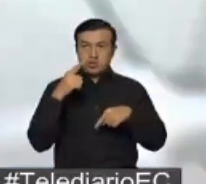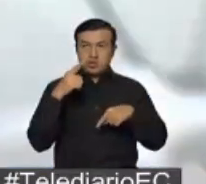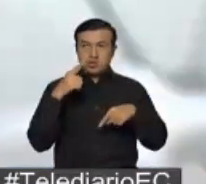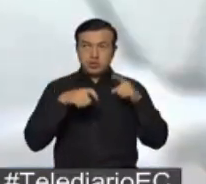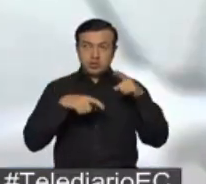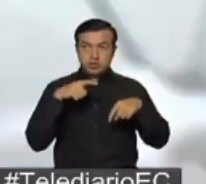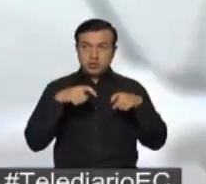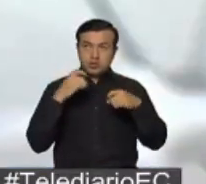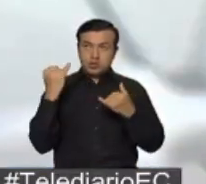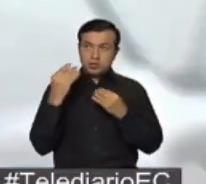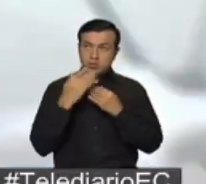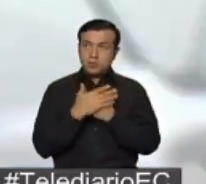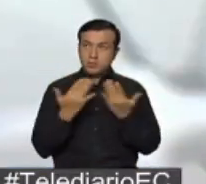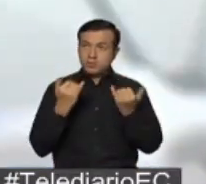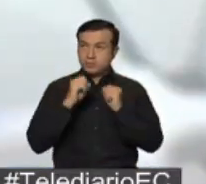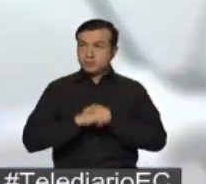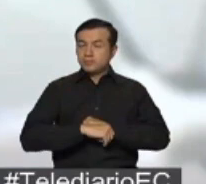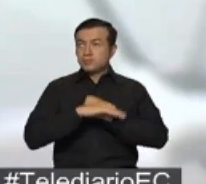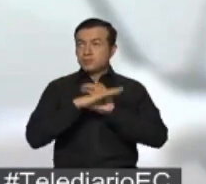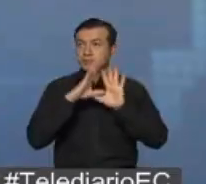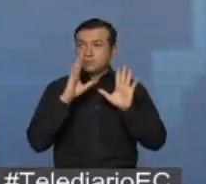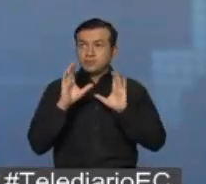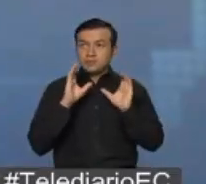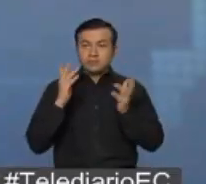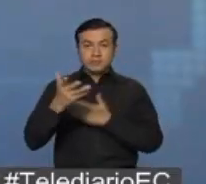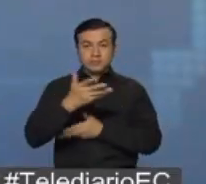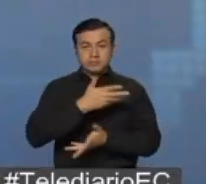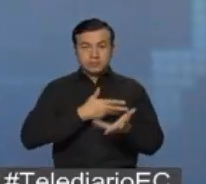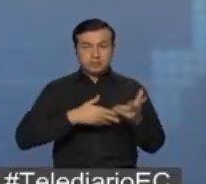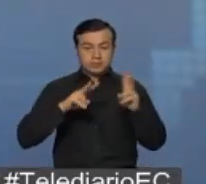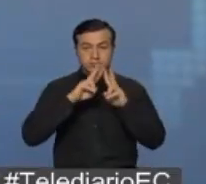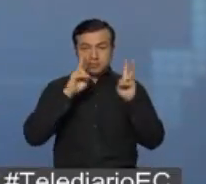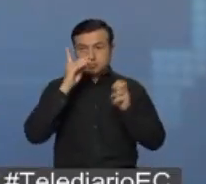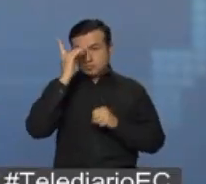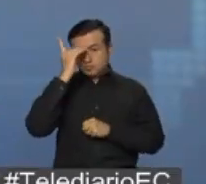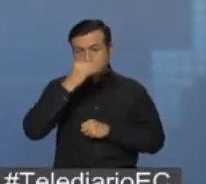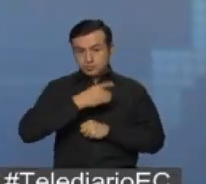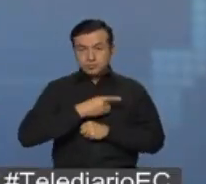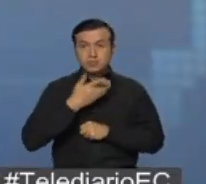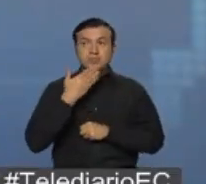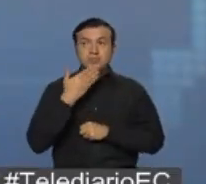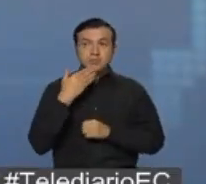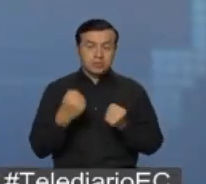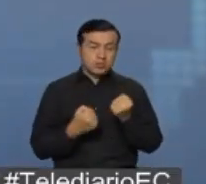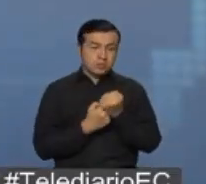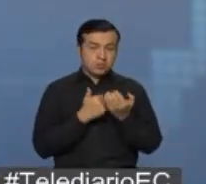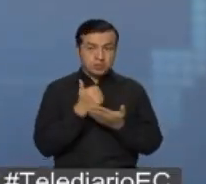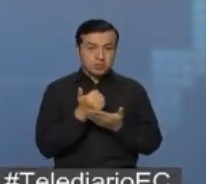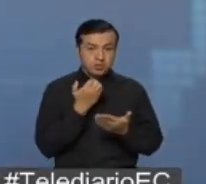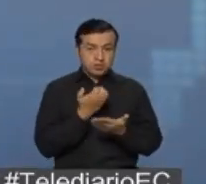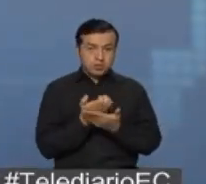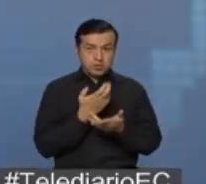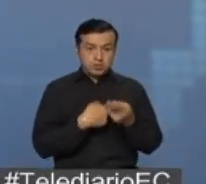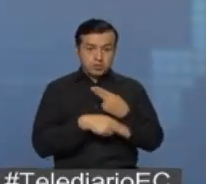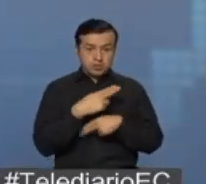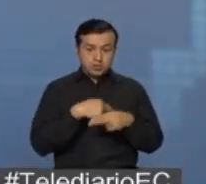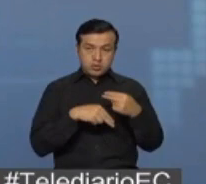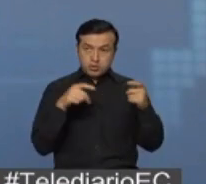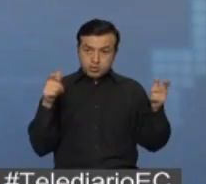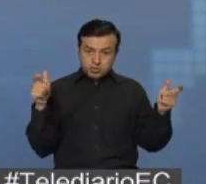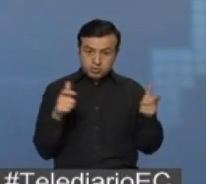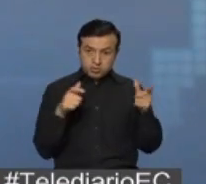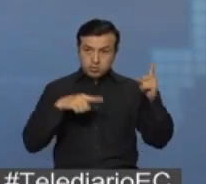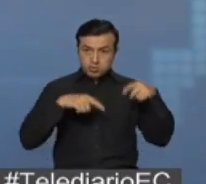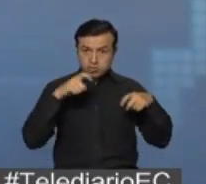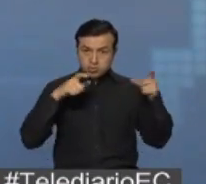nos acompaña esta mañana con el conversaremos sobre las medidas de mitigación y apoyo para la economía popular y solidaria